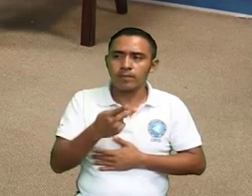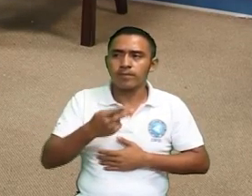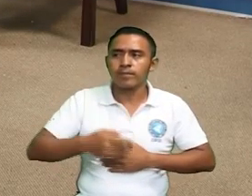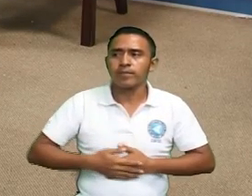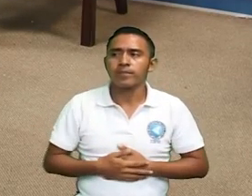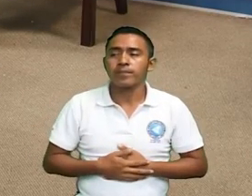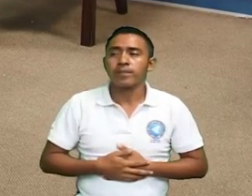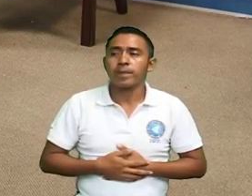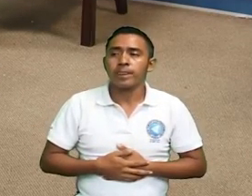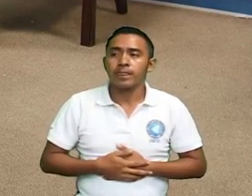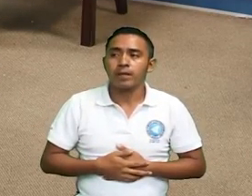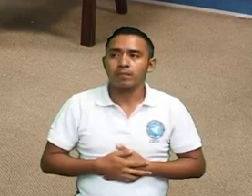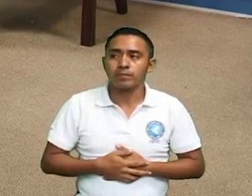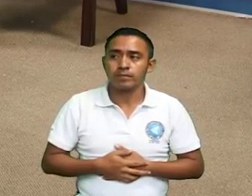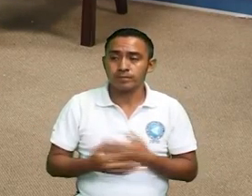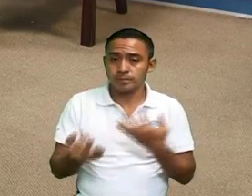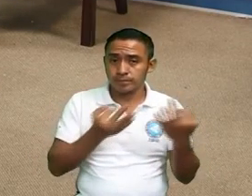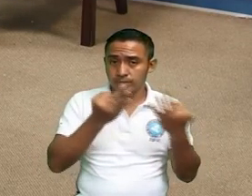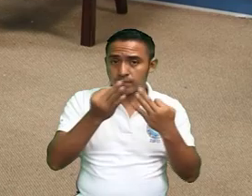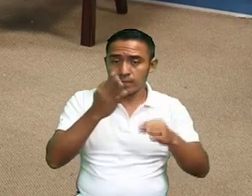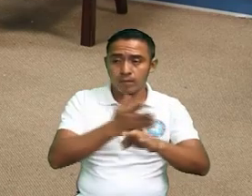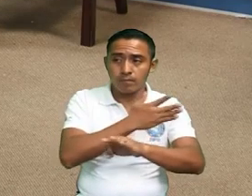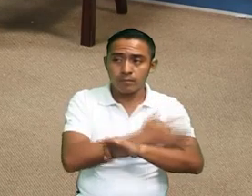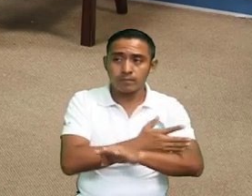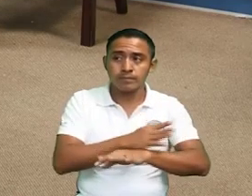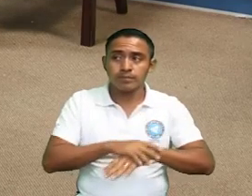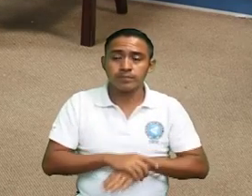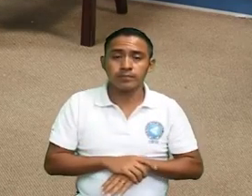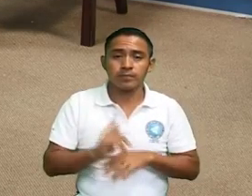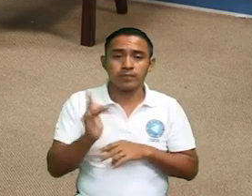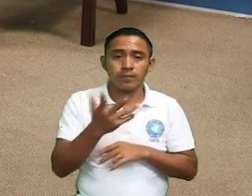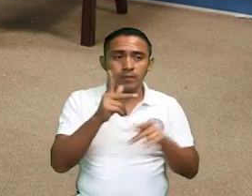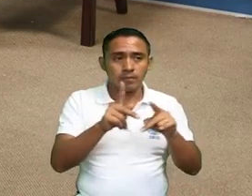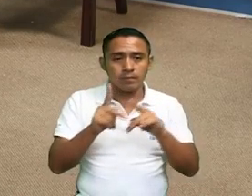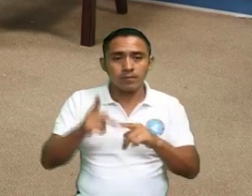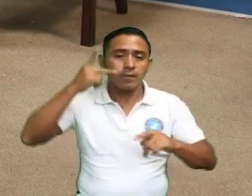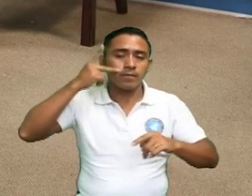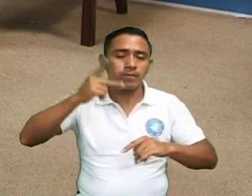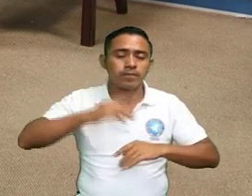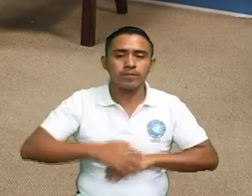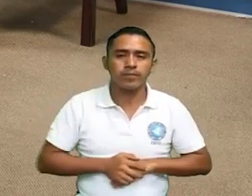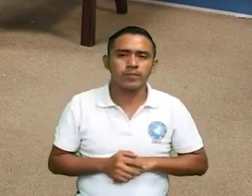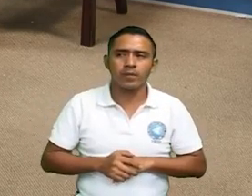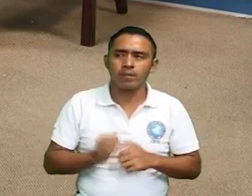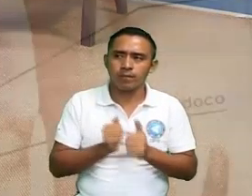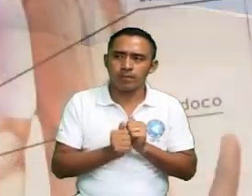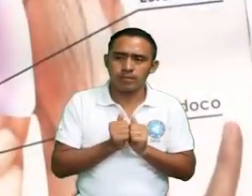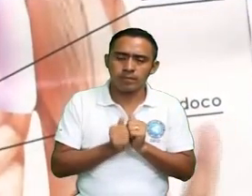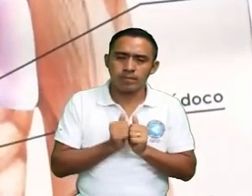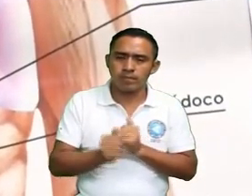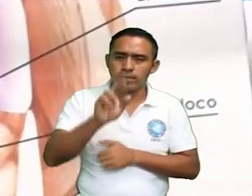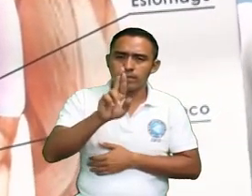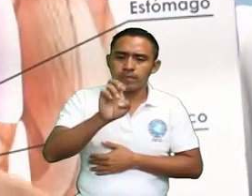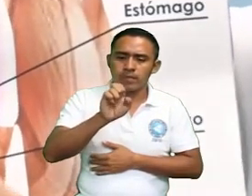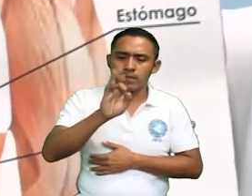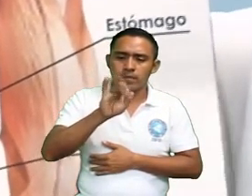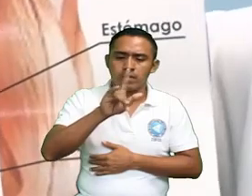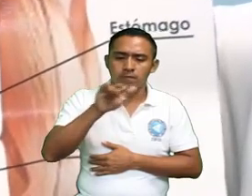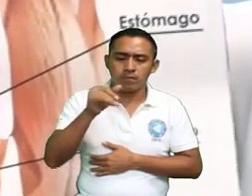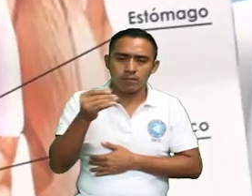Sí, estábamos explicando anteriormente, ¿verdad?, para todos nuestros televidentes, el reflujo es el